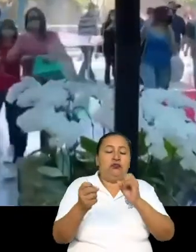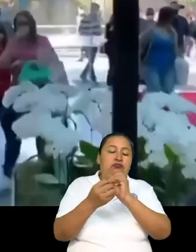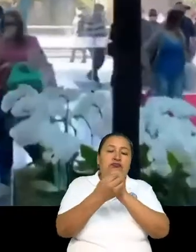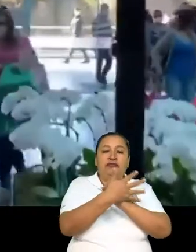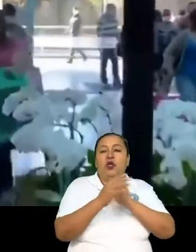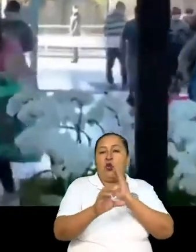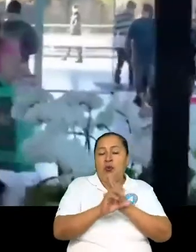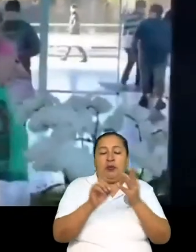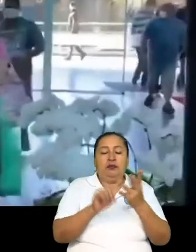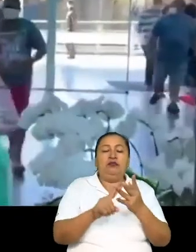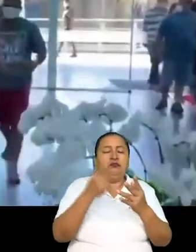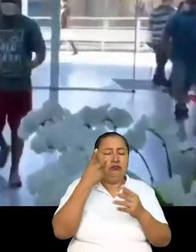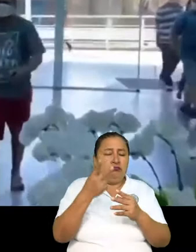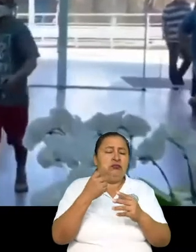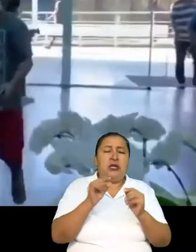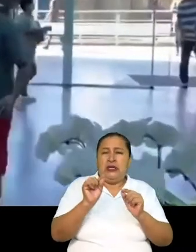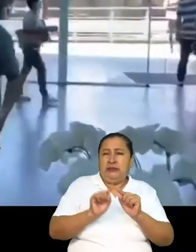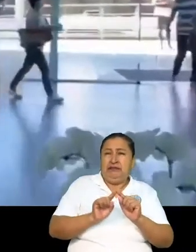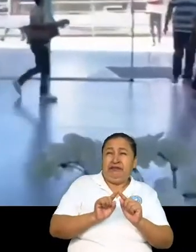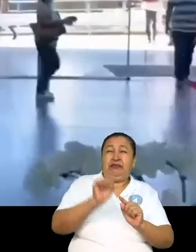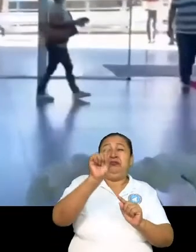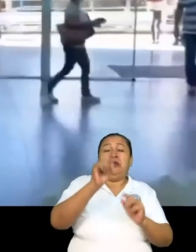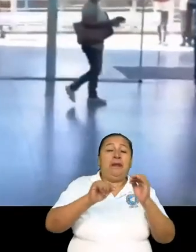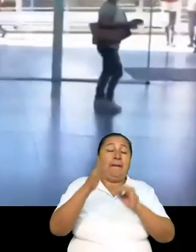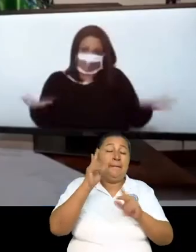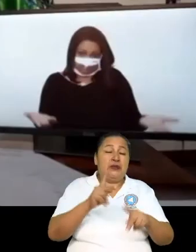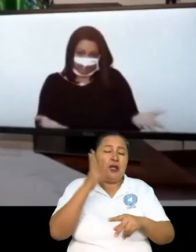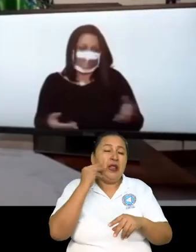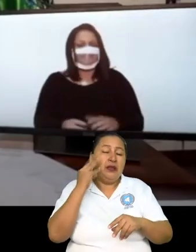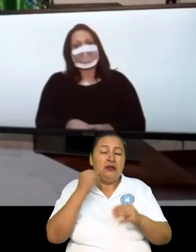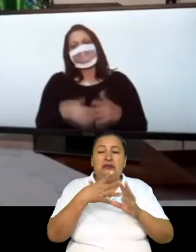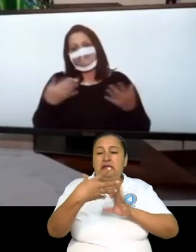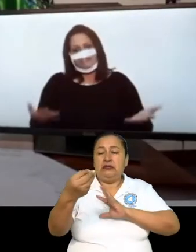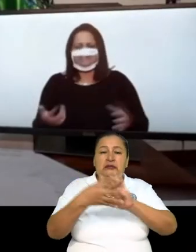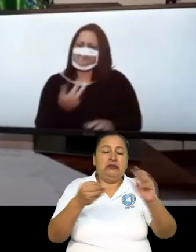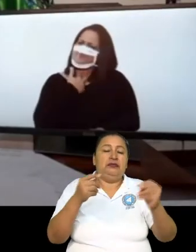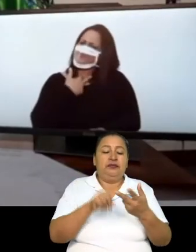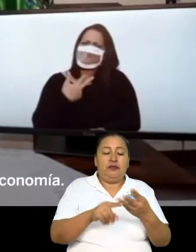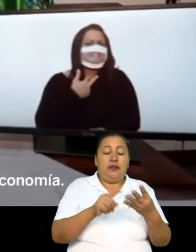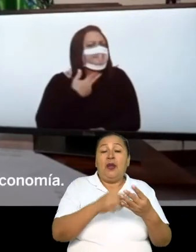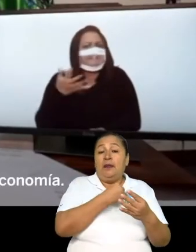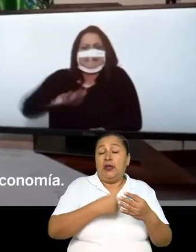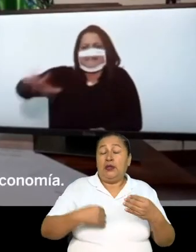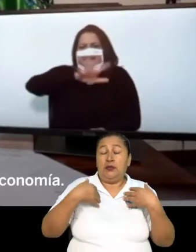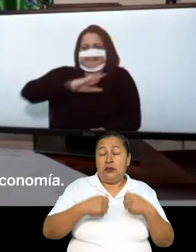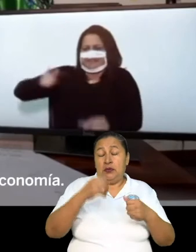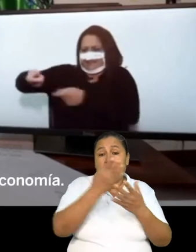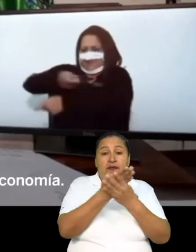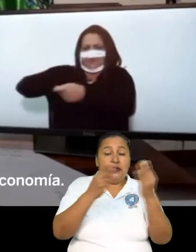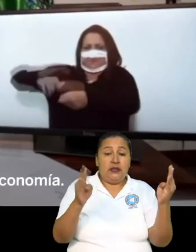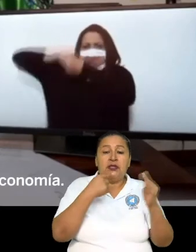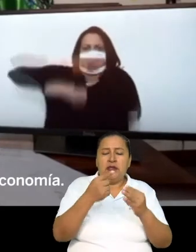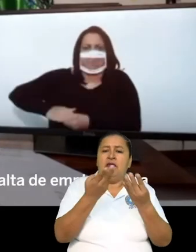horas, evidenciando un repunte de contagios diarios. El Ministerio de Salud brasileño reveló que en el último